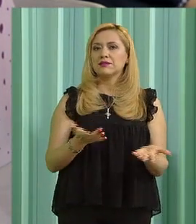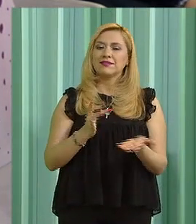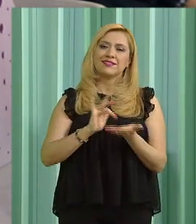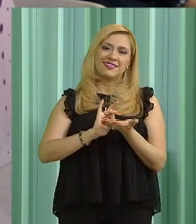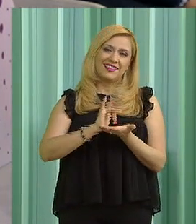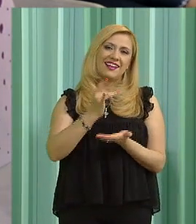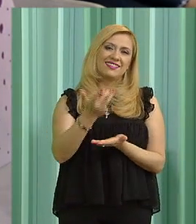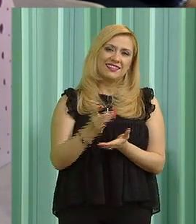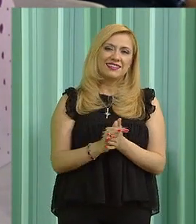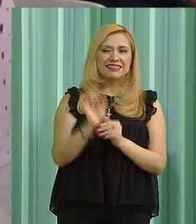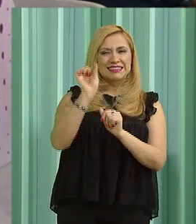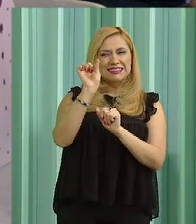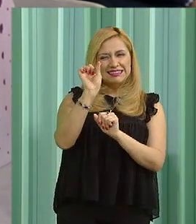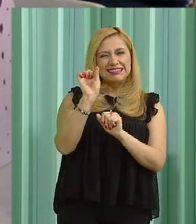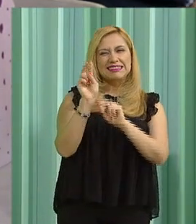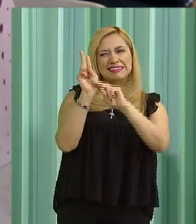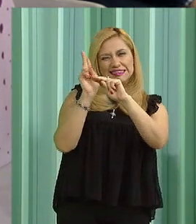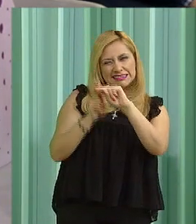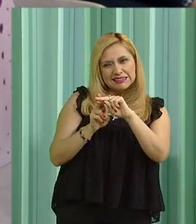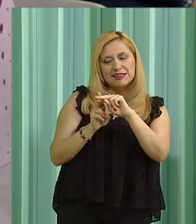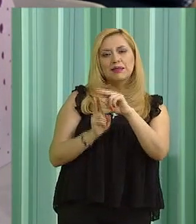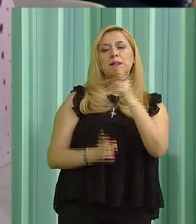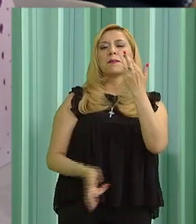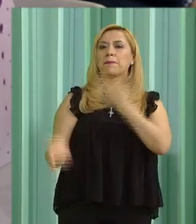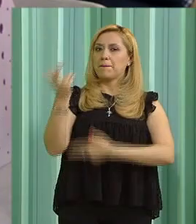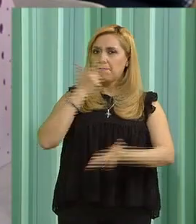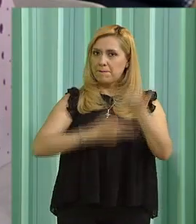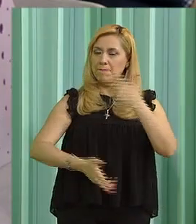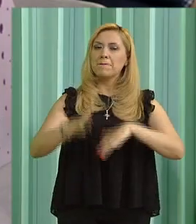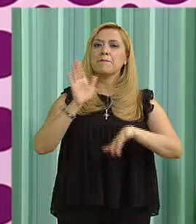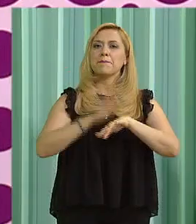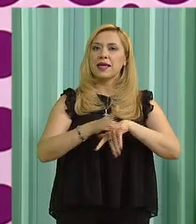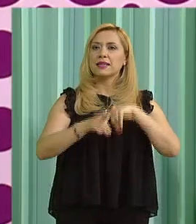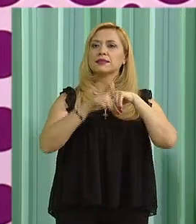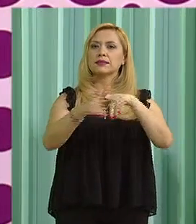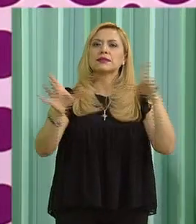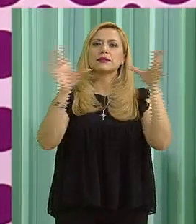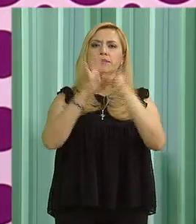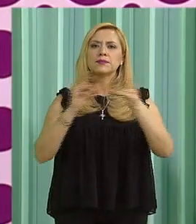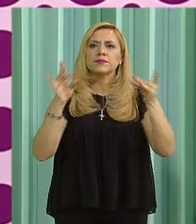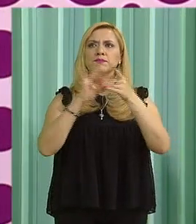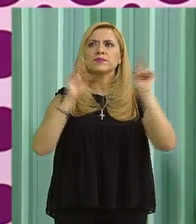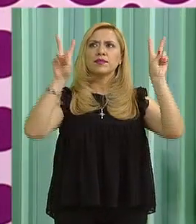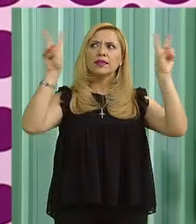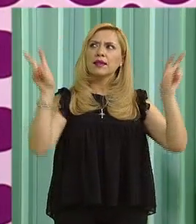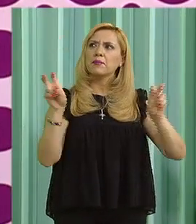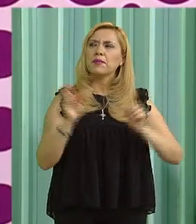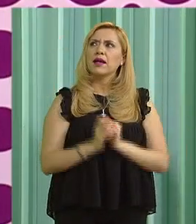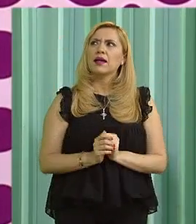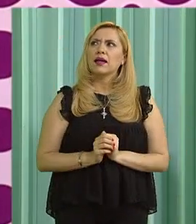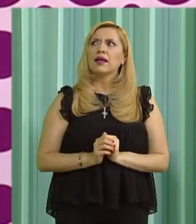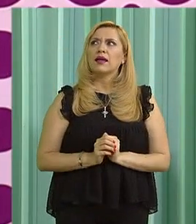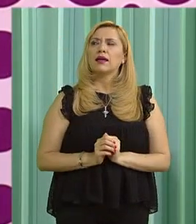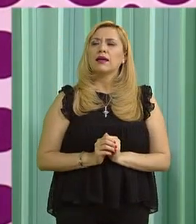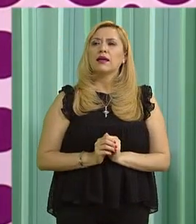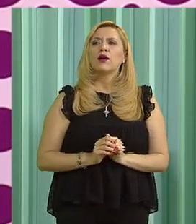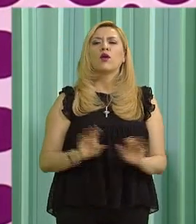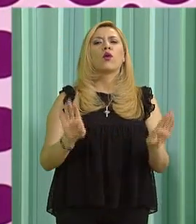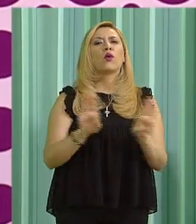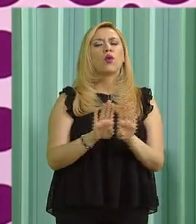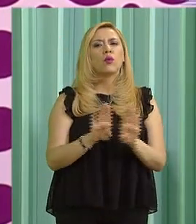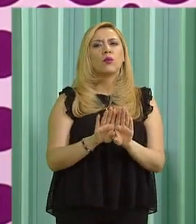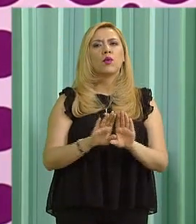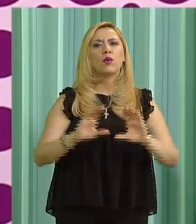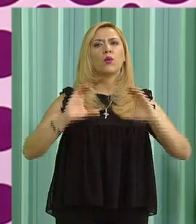Voy a tener que hacer otra pausa, pero al regresar vamos a continuar hablando también de cómo se